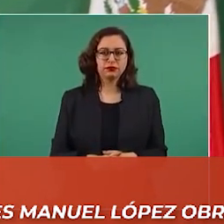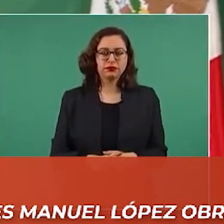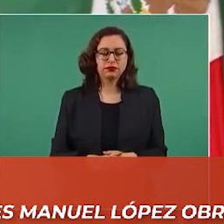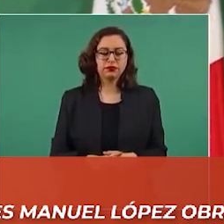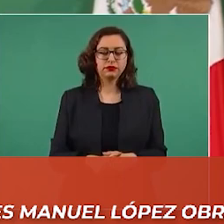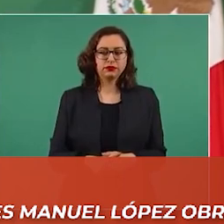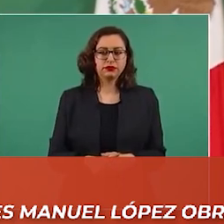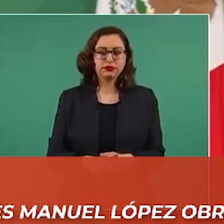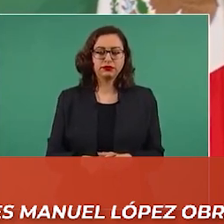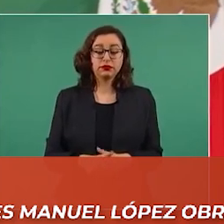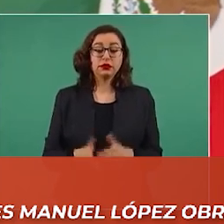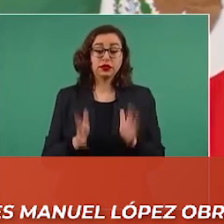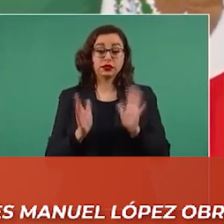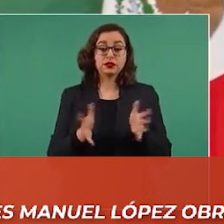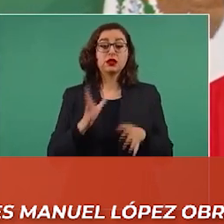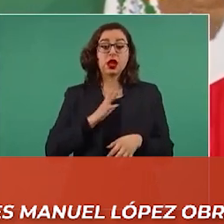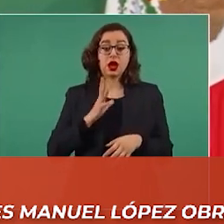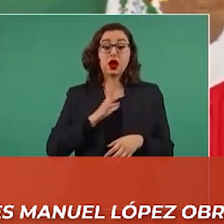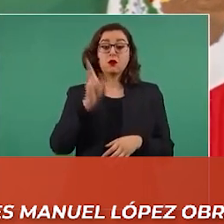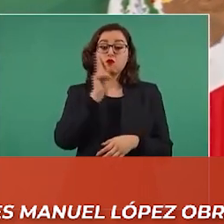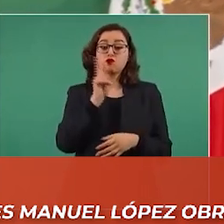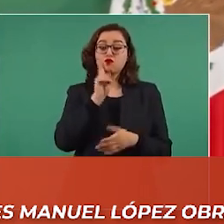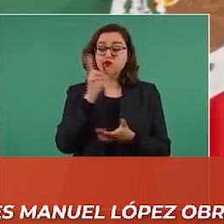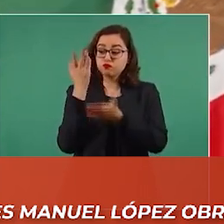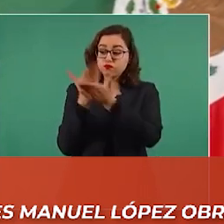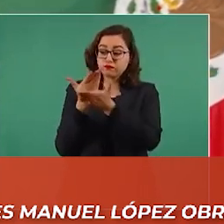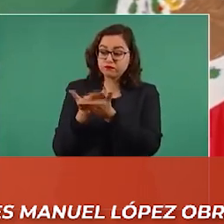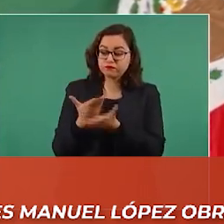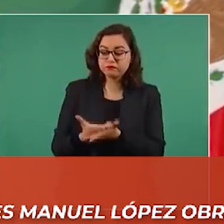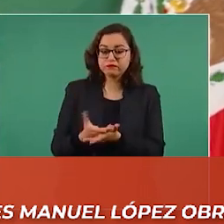se tienen pruebas científicas